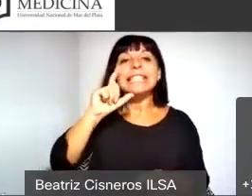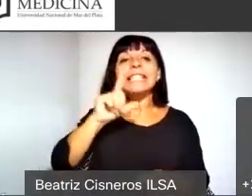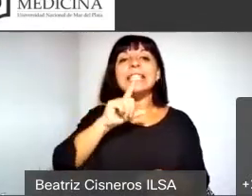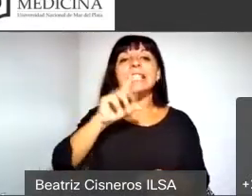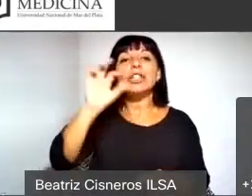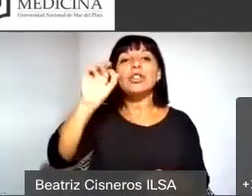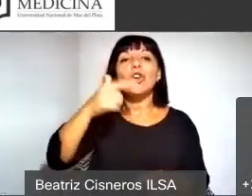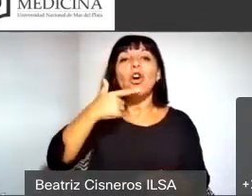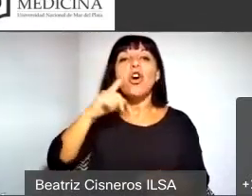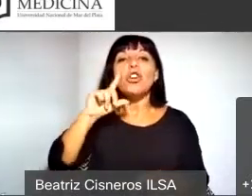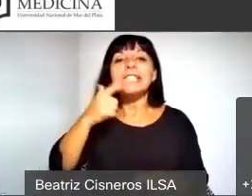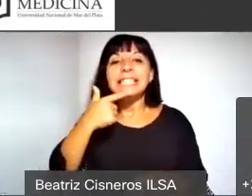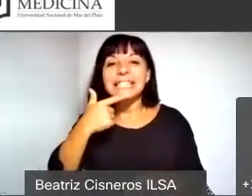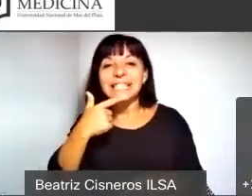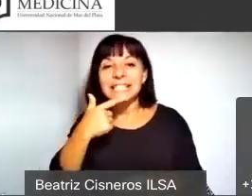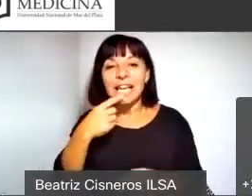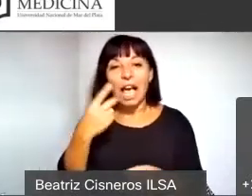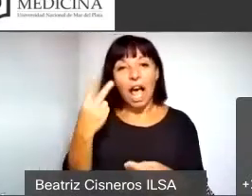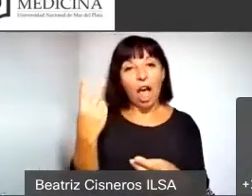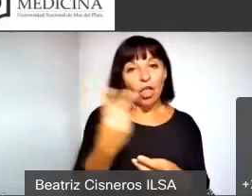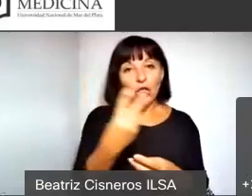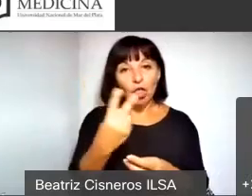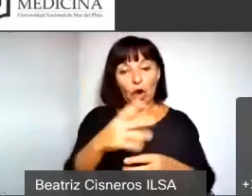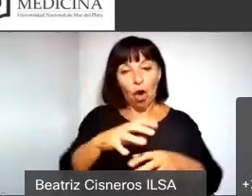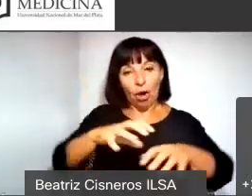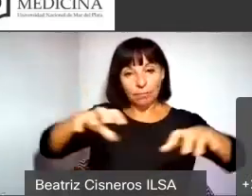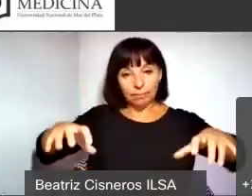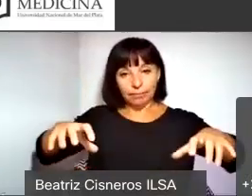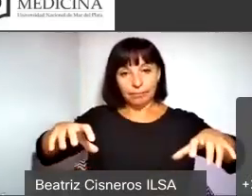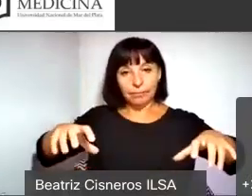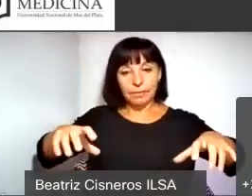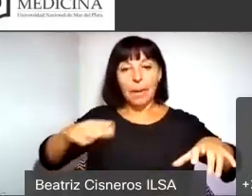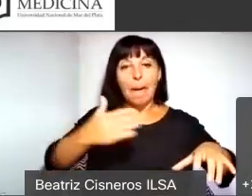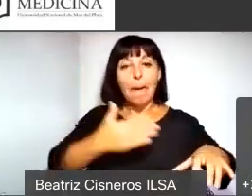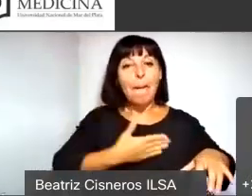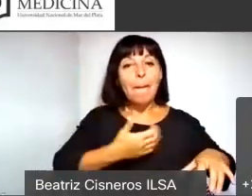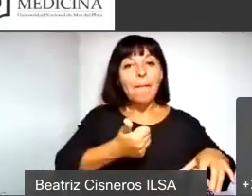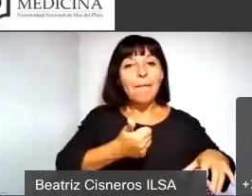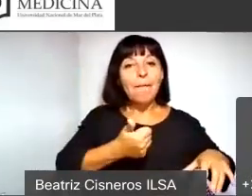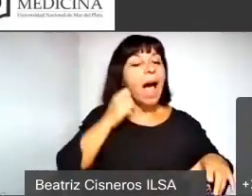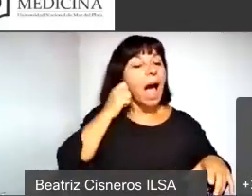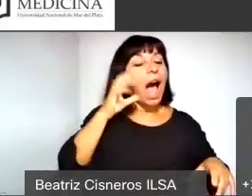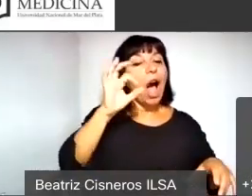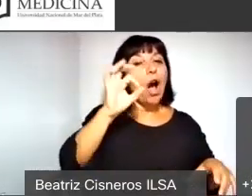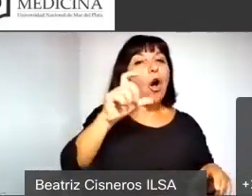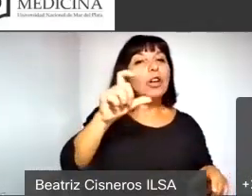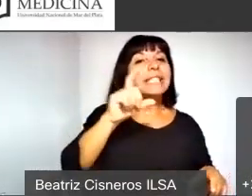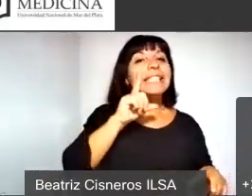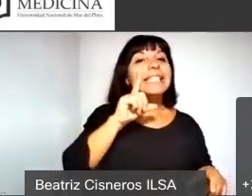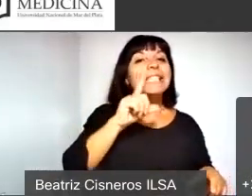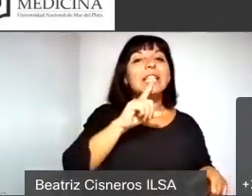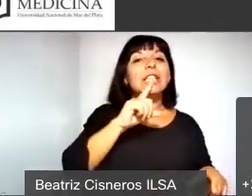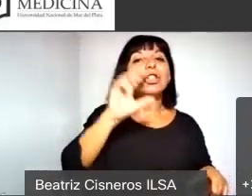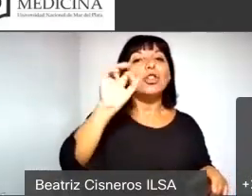podemos clasificar en dos categorías, la fagocitosis y la